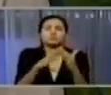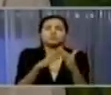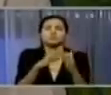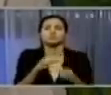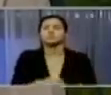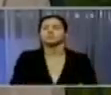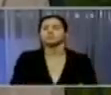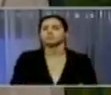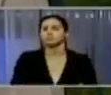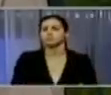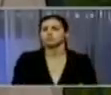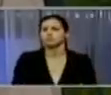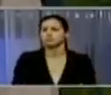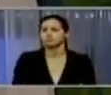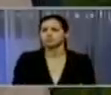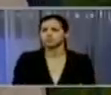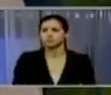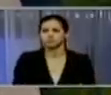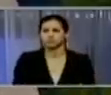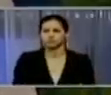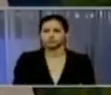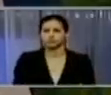¿verdad?